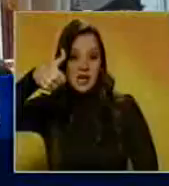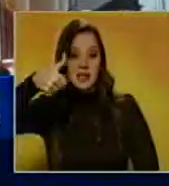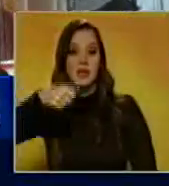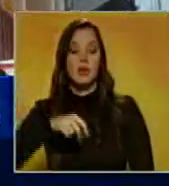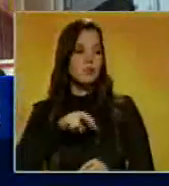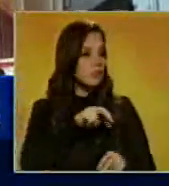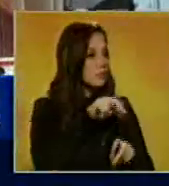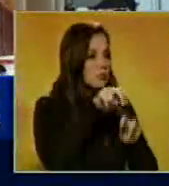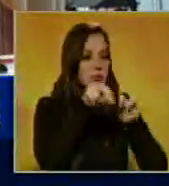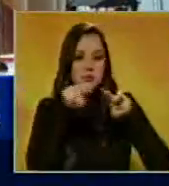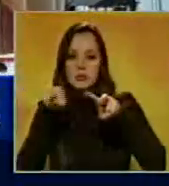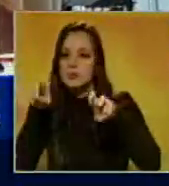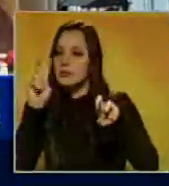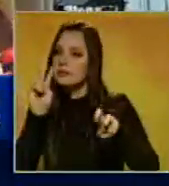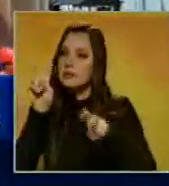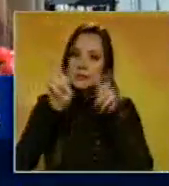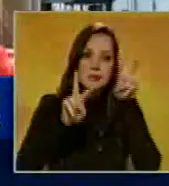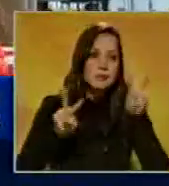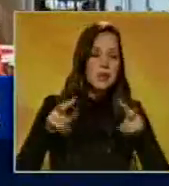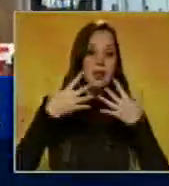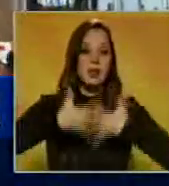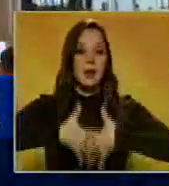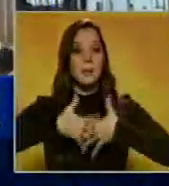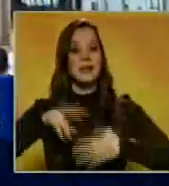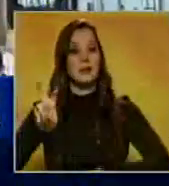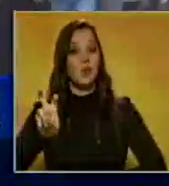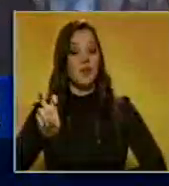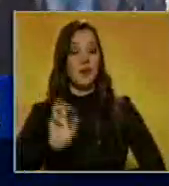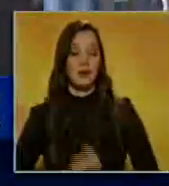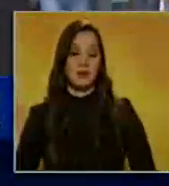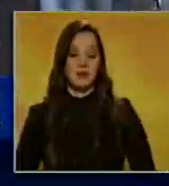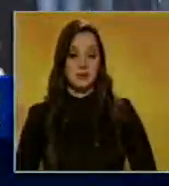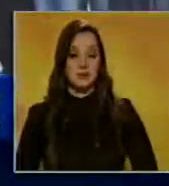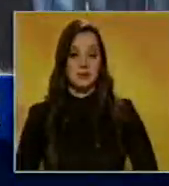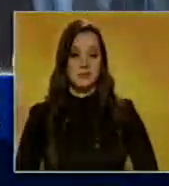realizaron un recorrido por las instalaciones de la nueva planta.